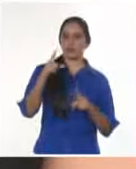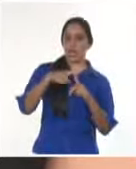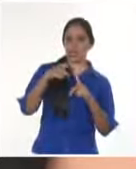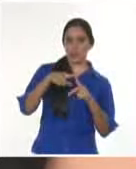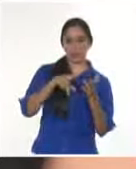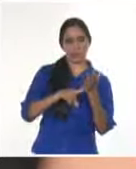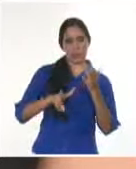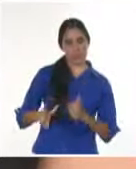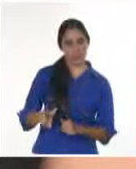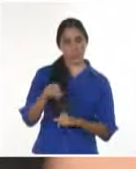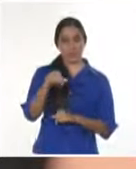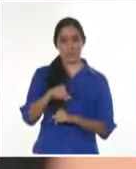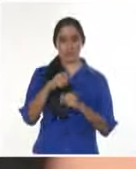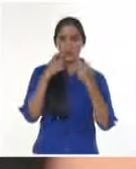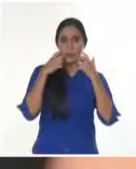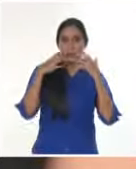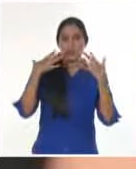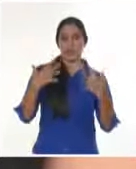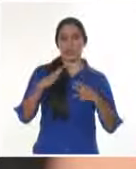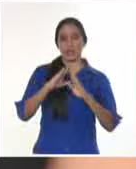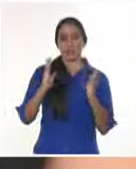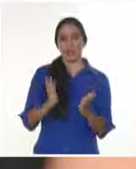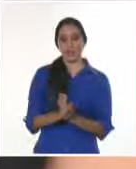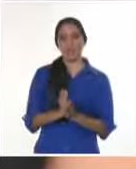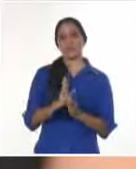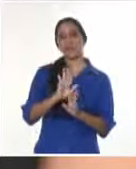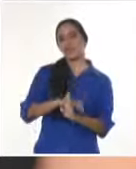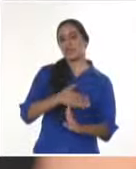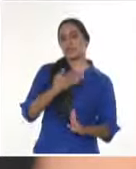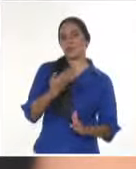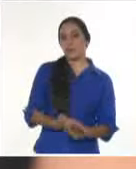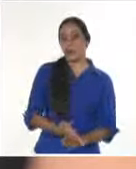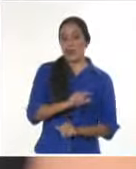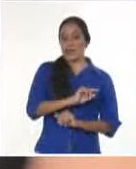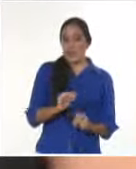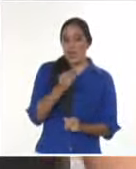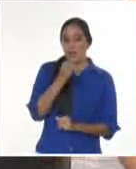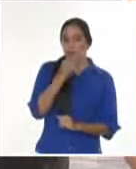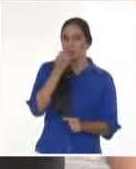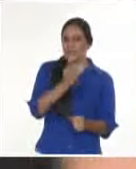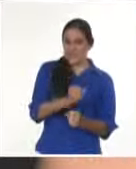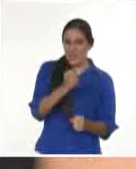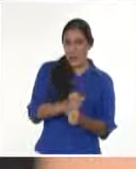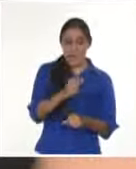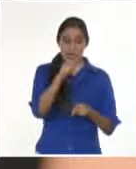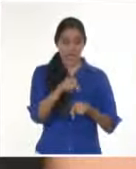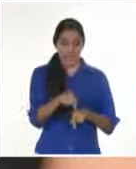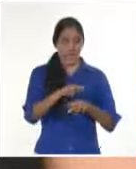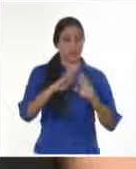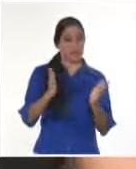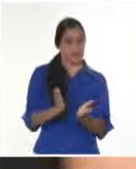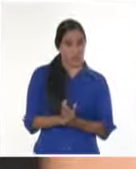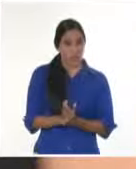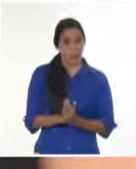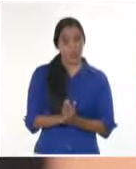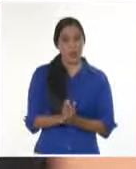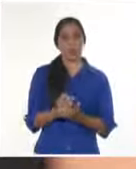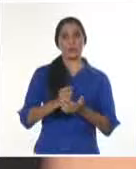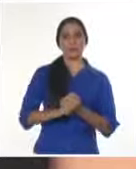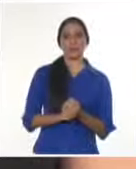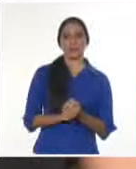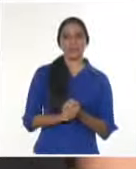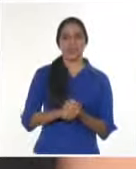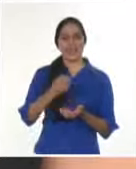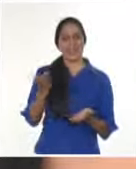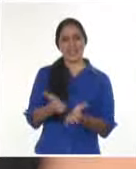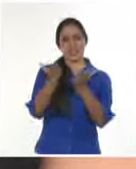aquí de Las Tunas. Y desde ese momento se me dio la posibilidad de trabajar aquí en la UDI, en la Unidad de Desarrollo e Investigación,